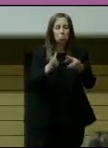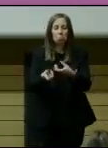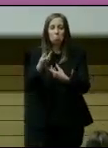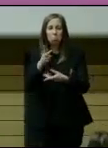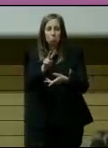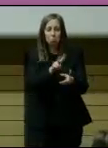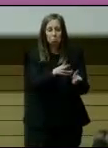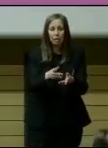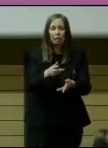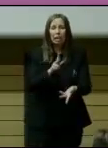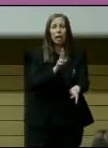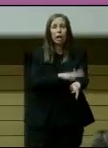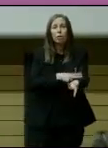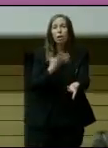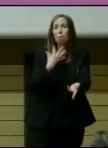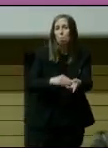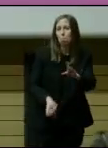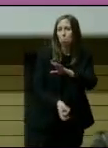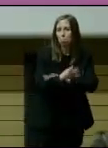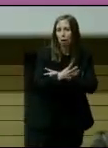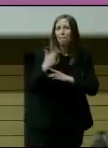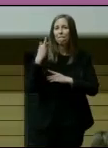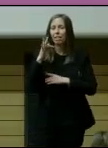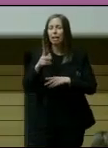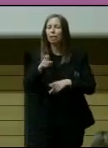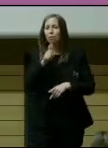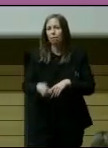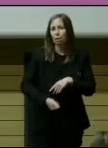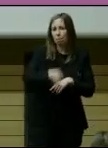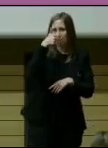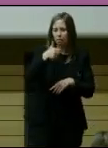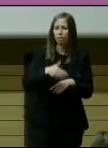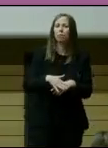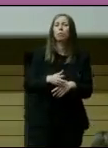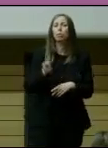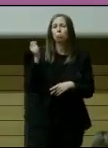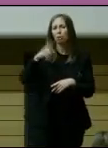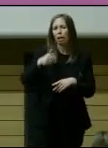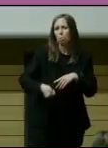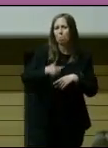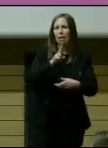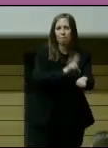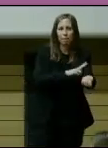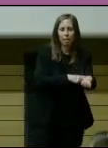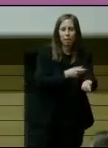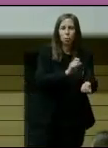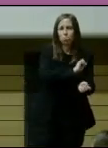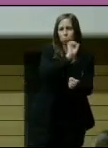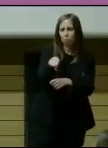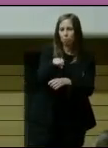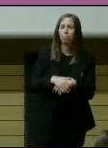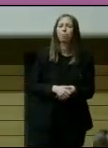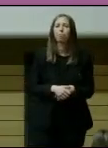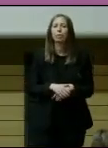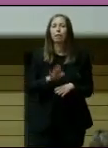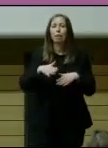puede hacer heroína, que no fentanilo, que sí que es mucho más complejo, pero sin duda que es mucho más caro hacer heroína que fentanilo. Y eso, claro,